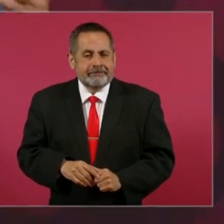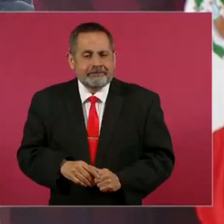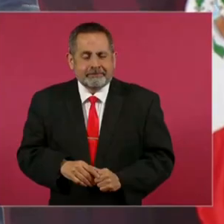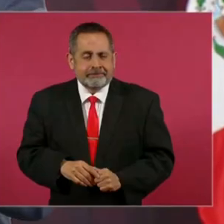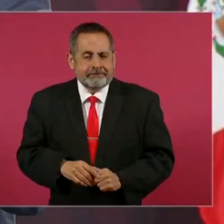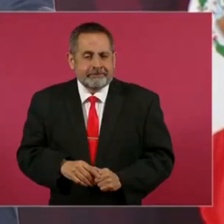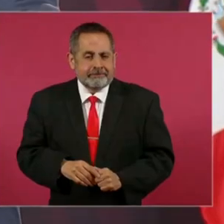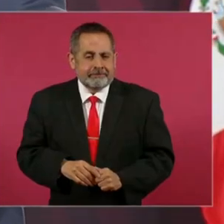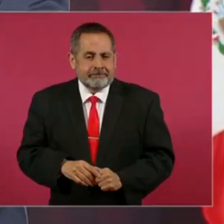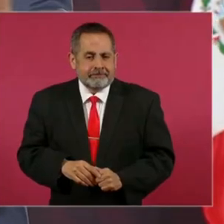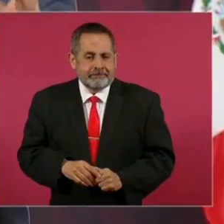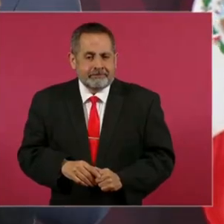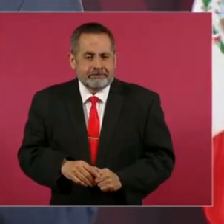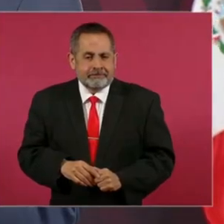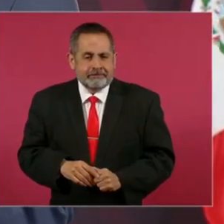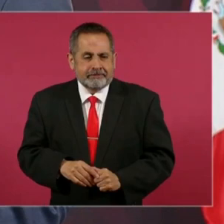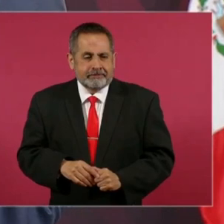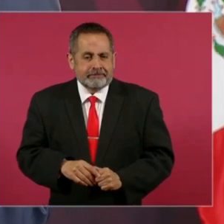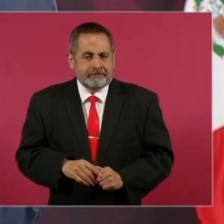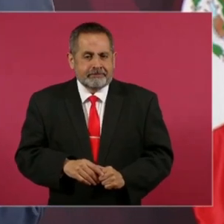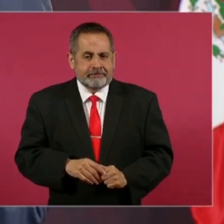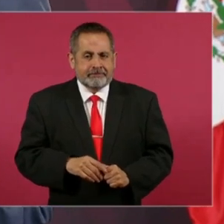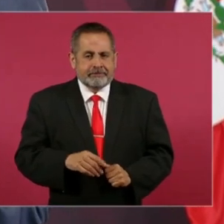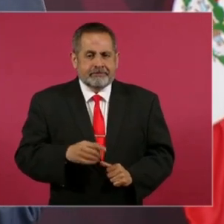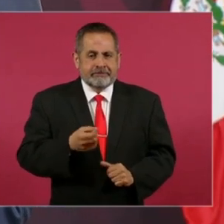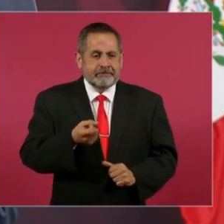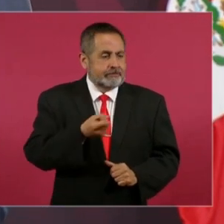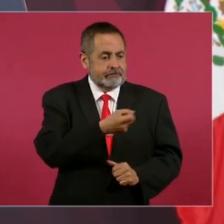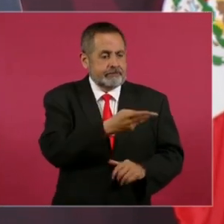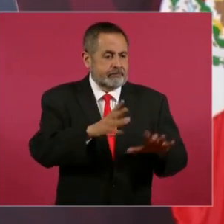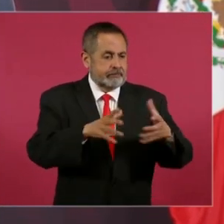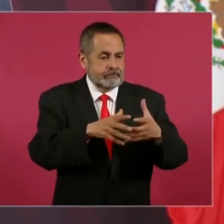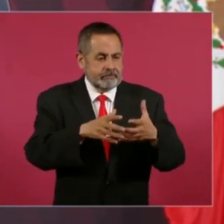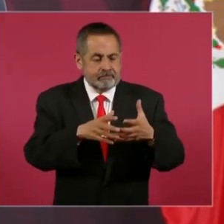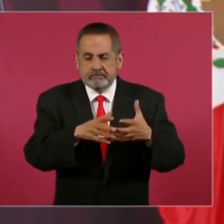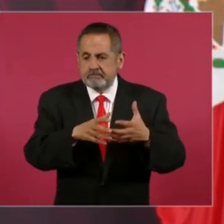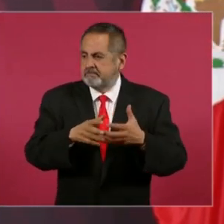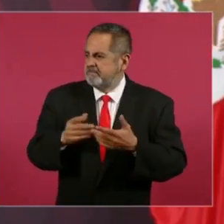quienes vivían, ¿no?, al amparo del poder público,